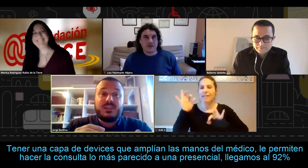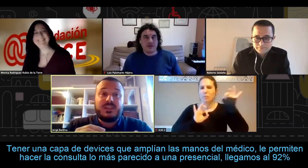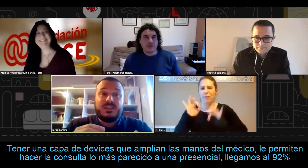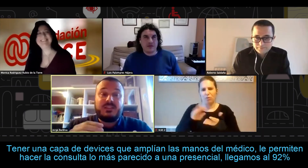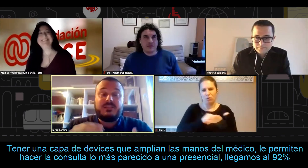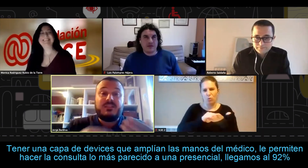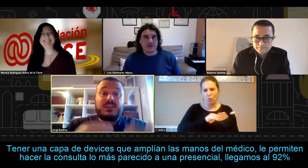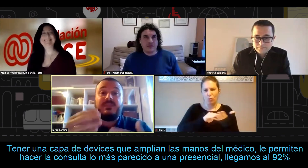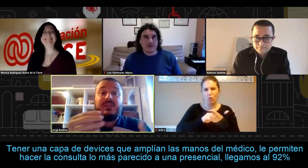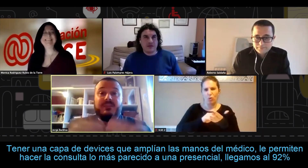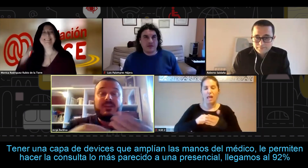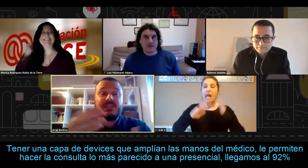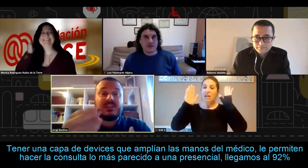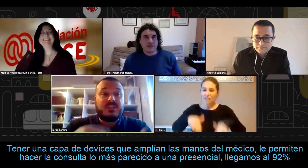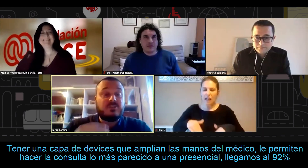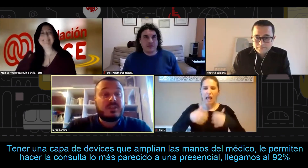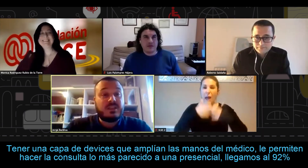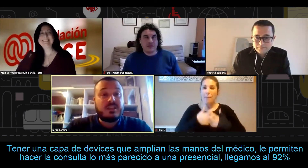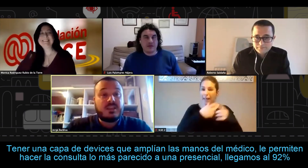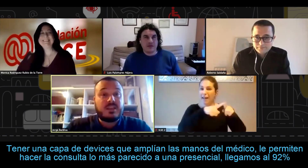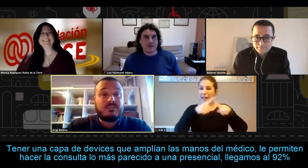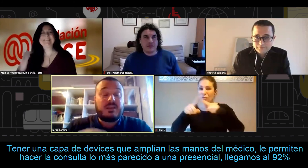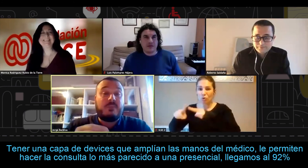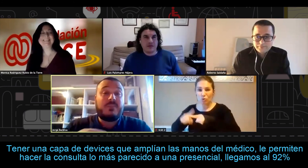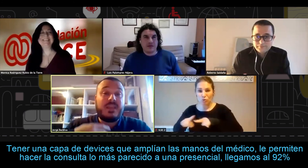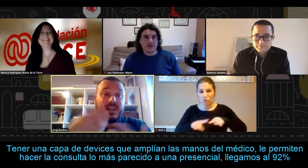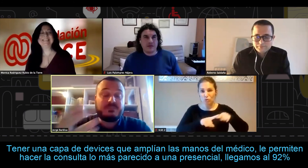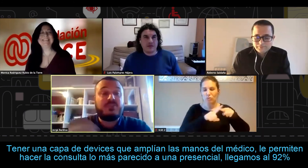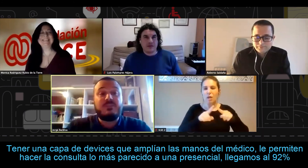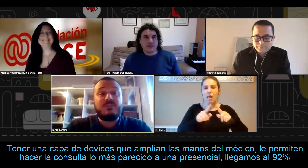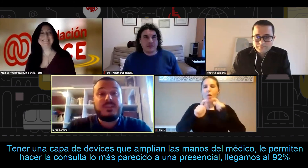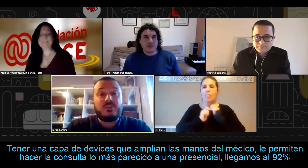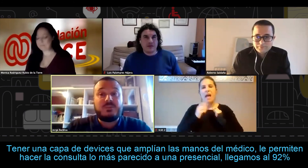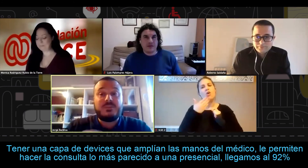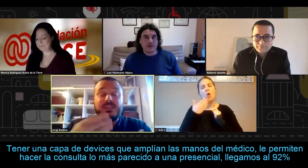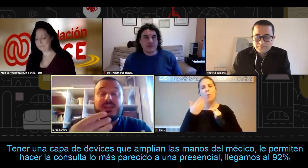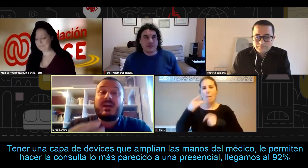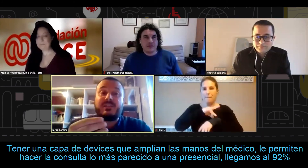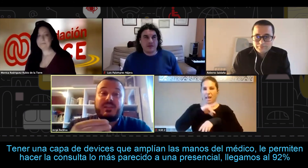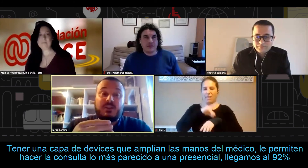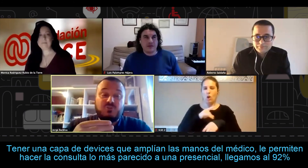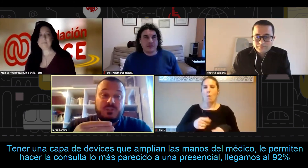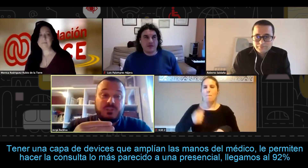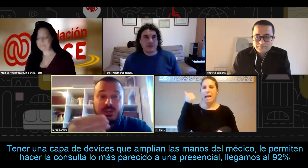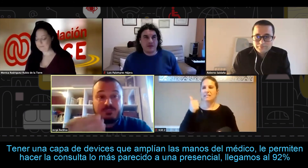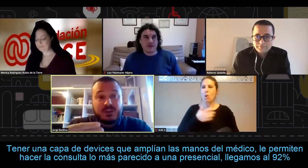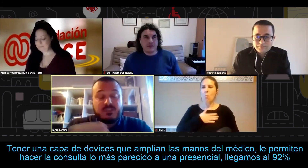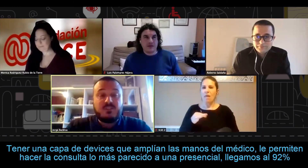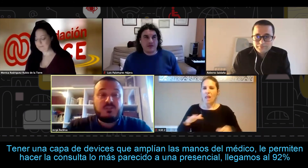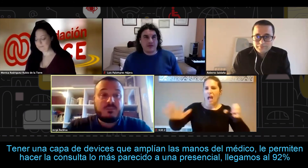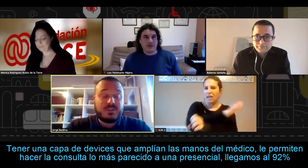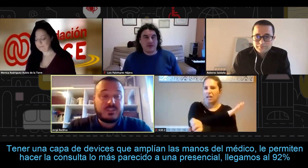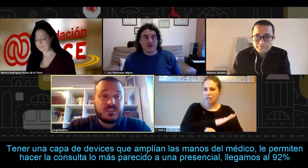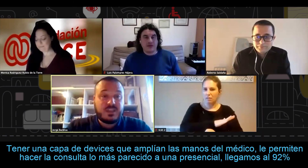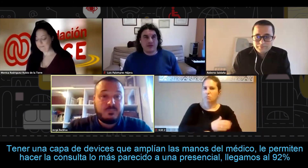de devices que hacen amplían las manos del médico, le permiten llegar a hacer la consulta lo más parecido a